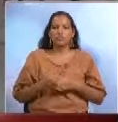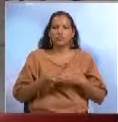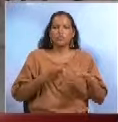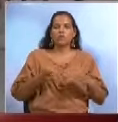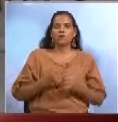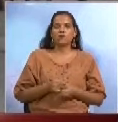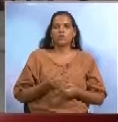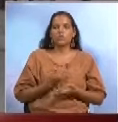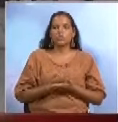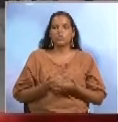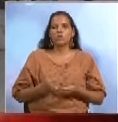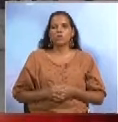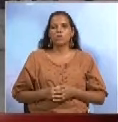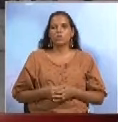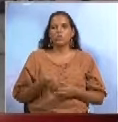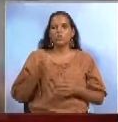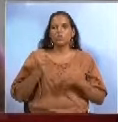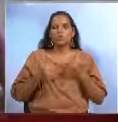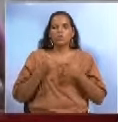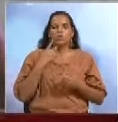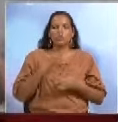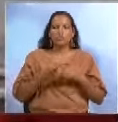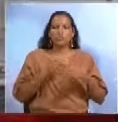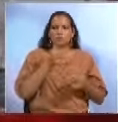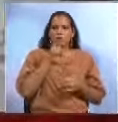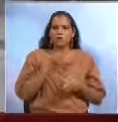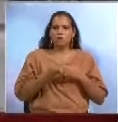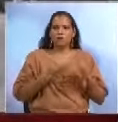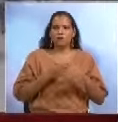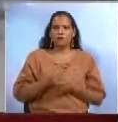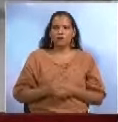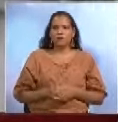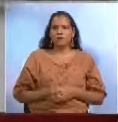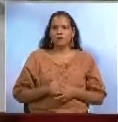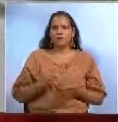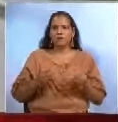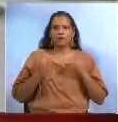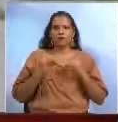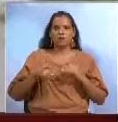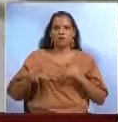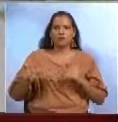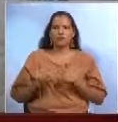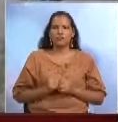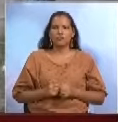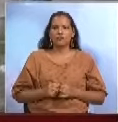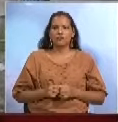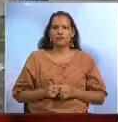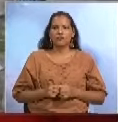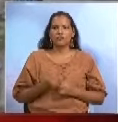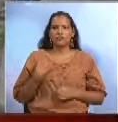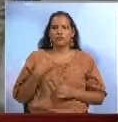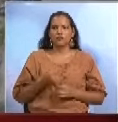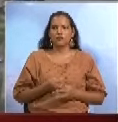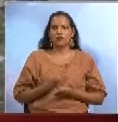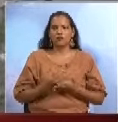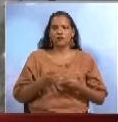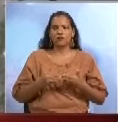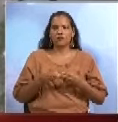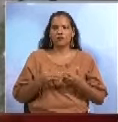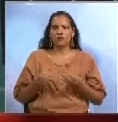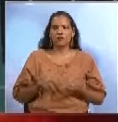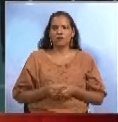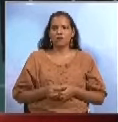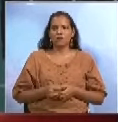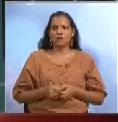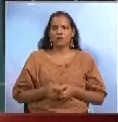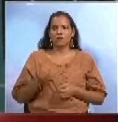legumbres, el lechero, el verdero, panadero o el que vende escobas son víctimas. Entran cargados y salen sin el dinero y los